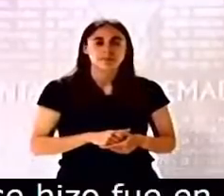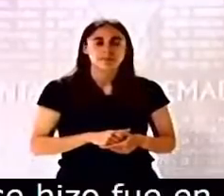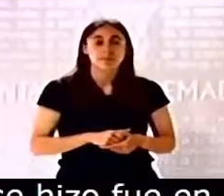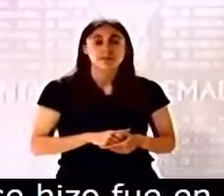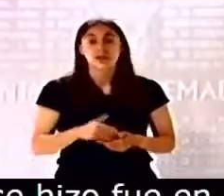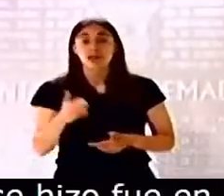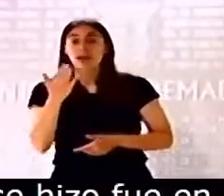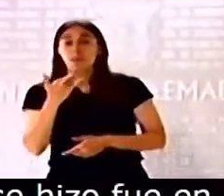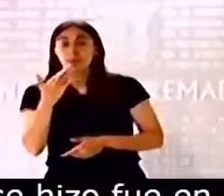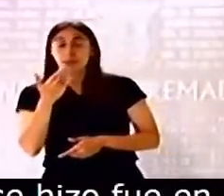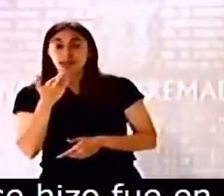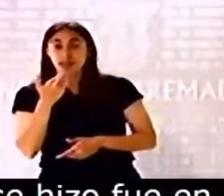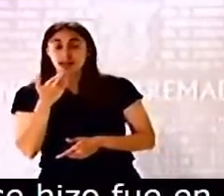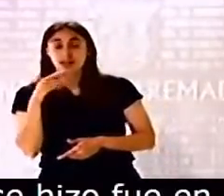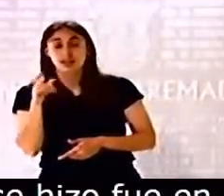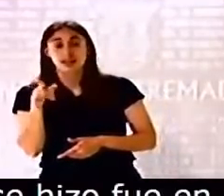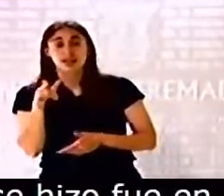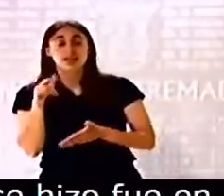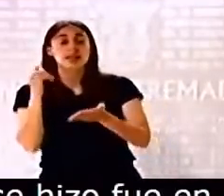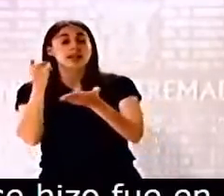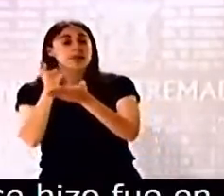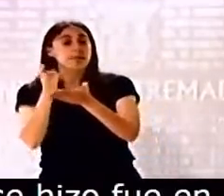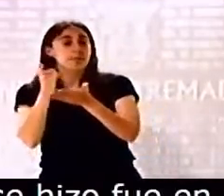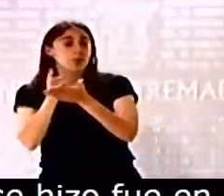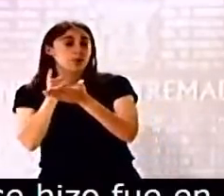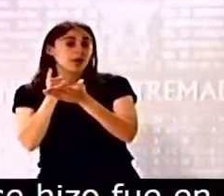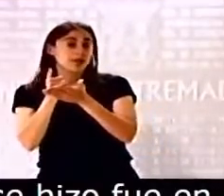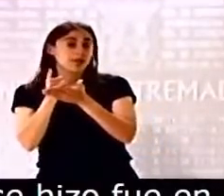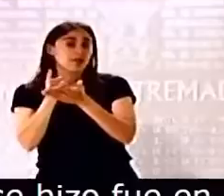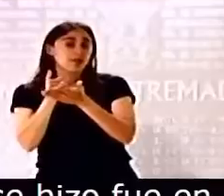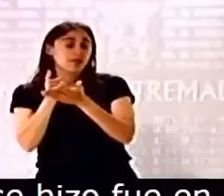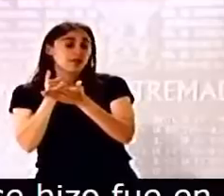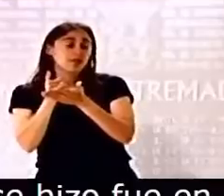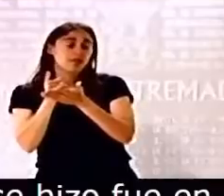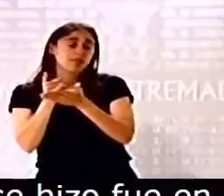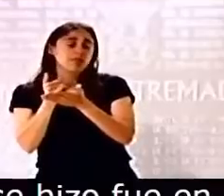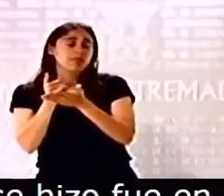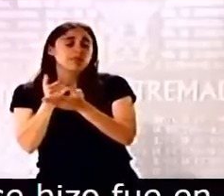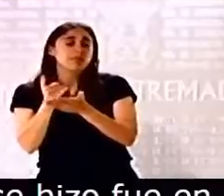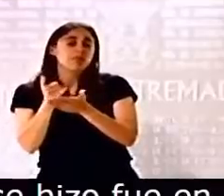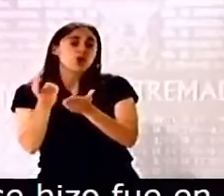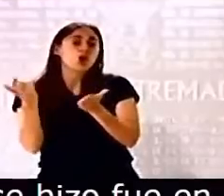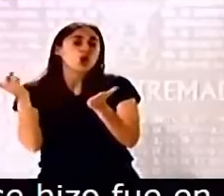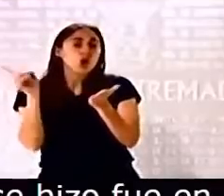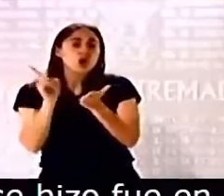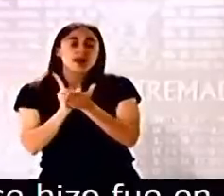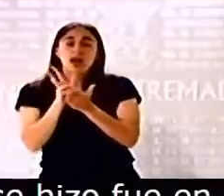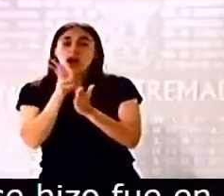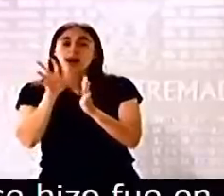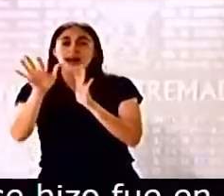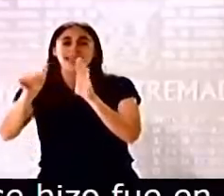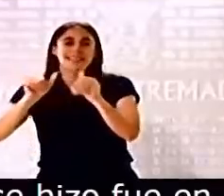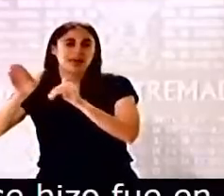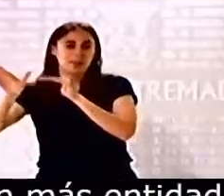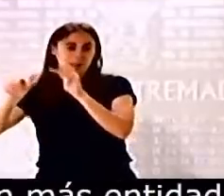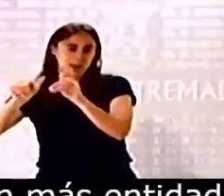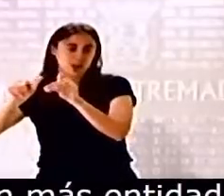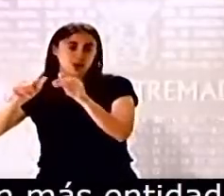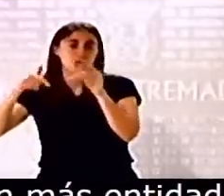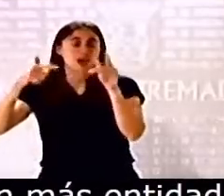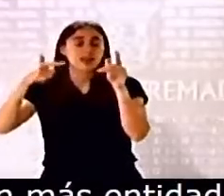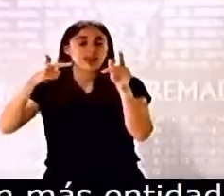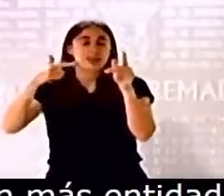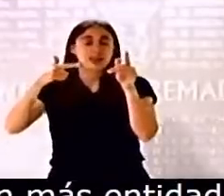Mérida hace un pilotaje con más entidad y ahora hace un llamamiento por